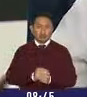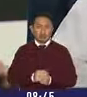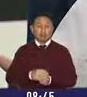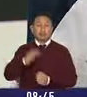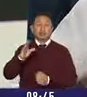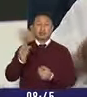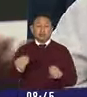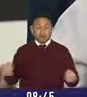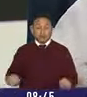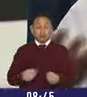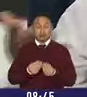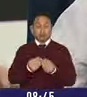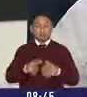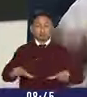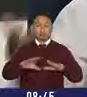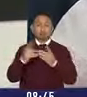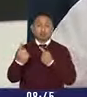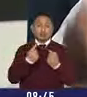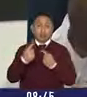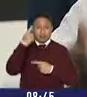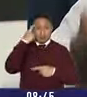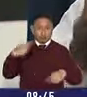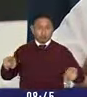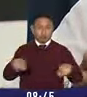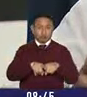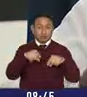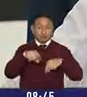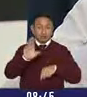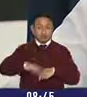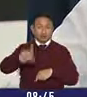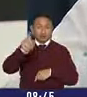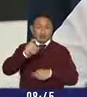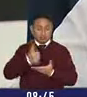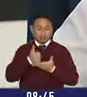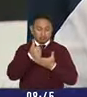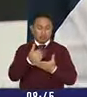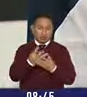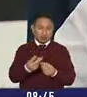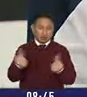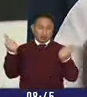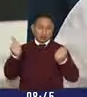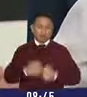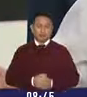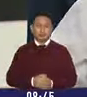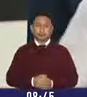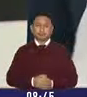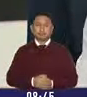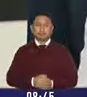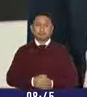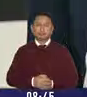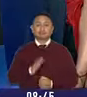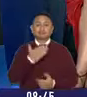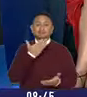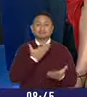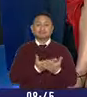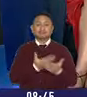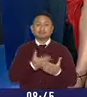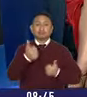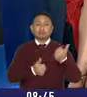todo generemos espacios de diálogo y de consenso para dar respuestas a los problemas más apremiantes en la provincia de Pichincha? Gracias